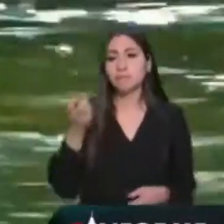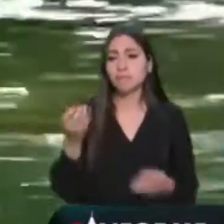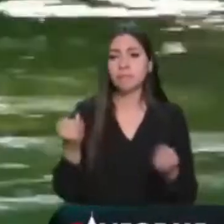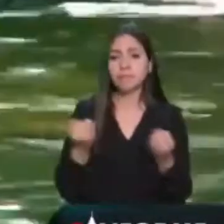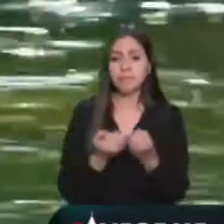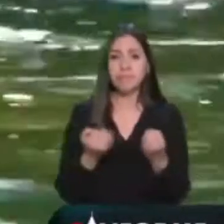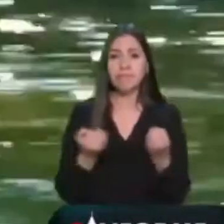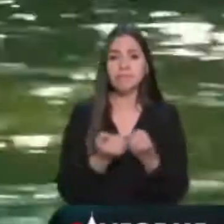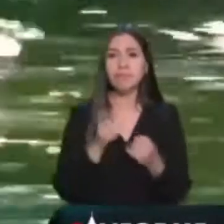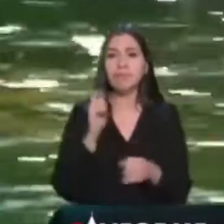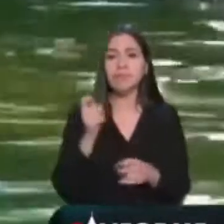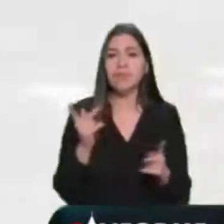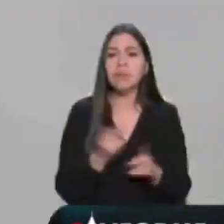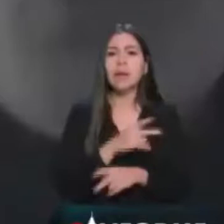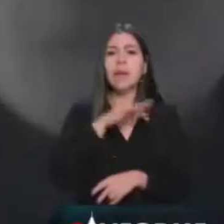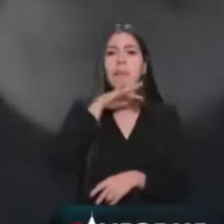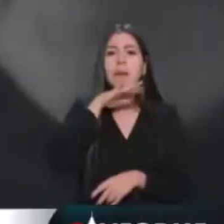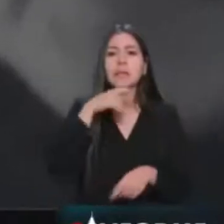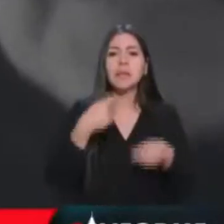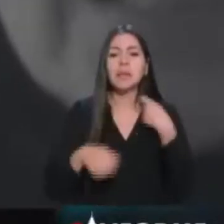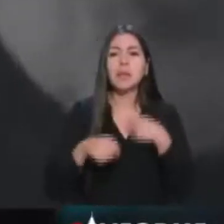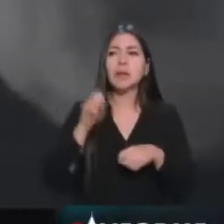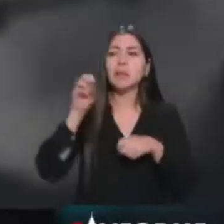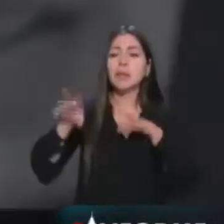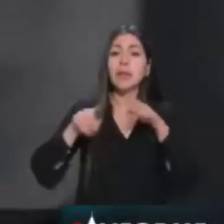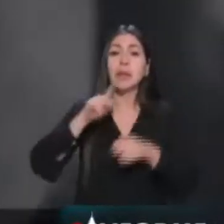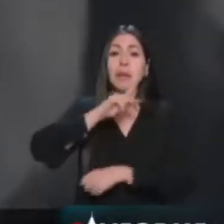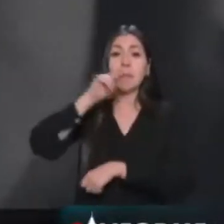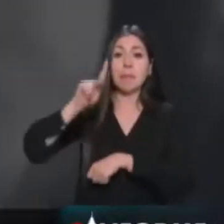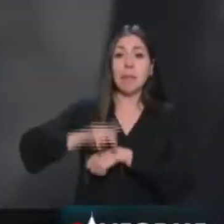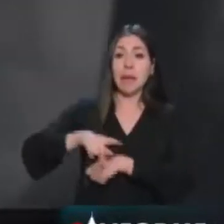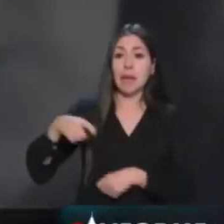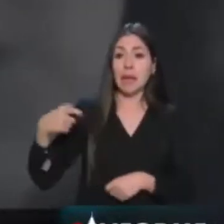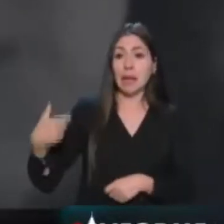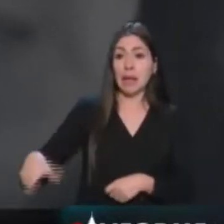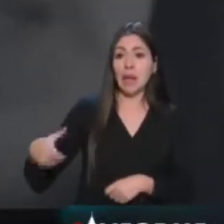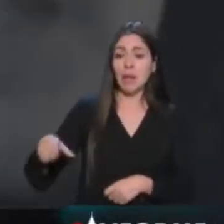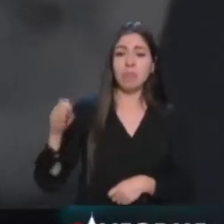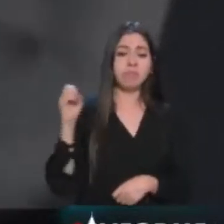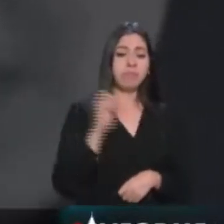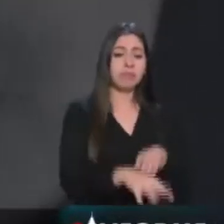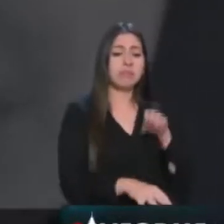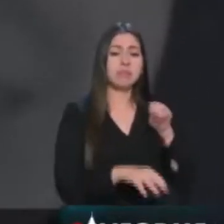de la basura plástica de los países ricos a comunidades pobres.